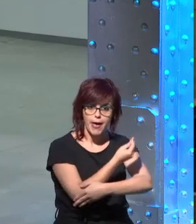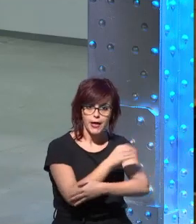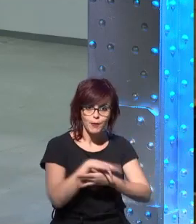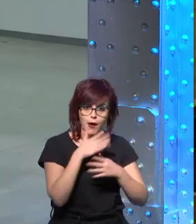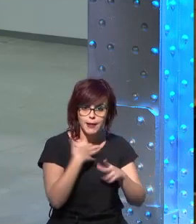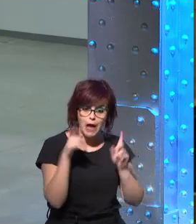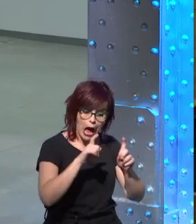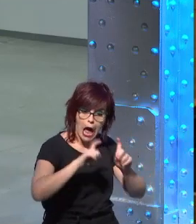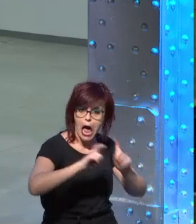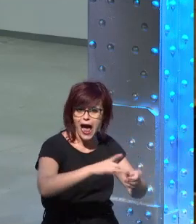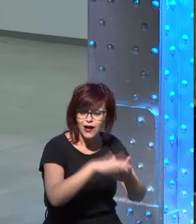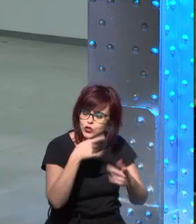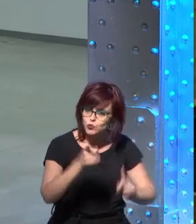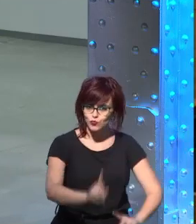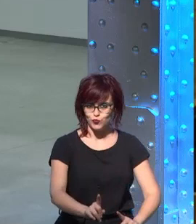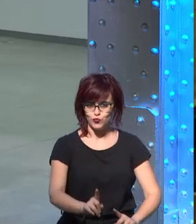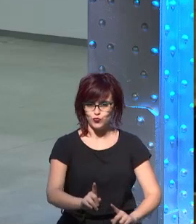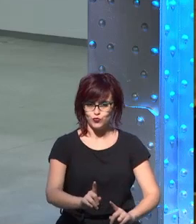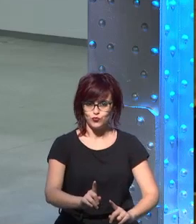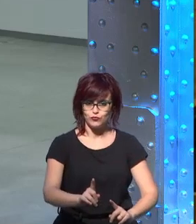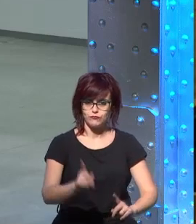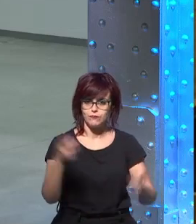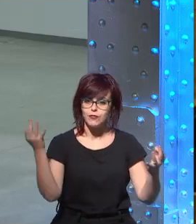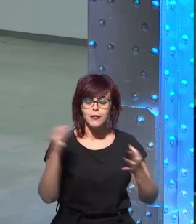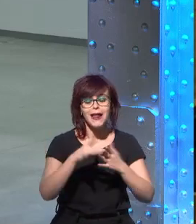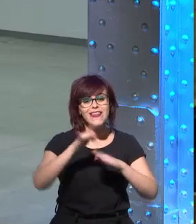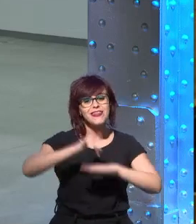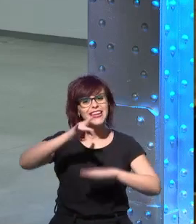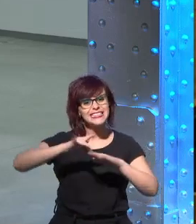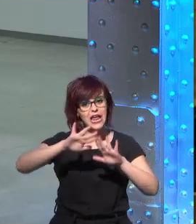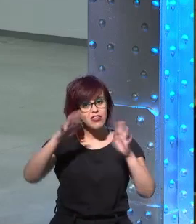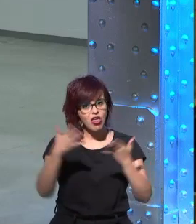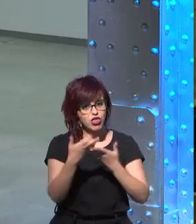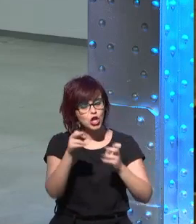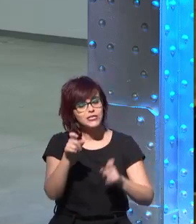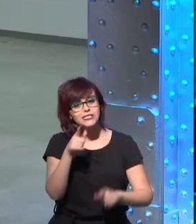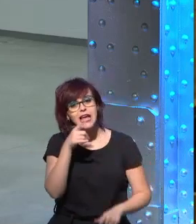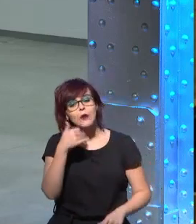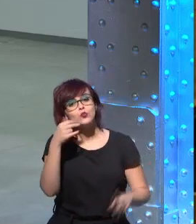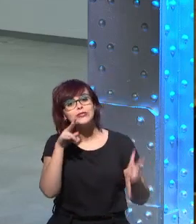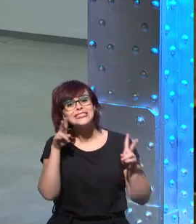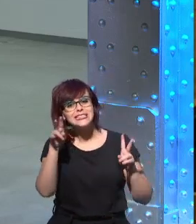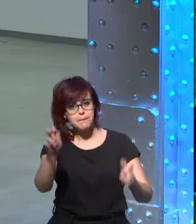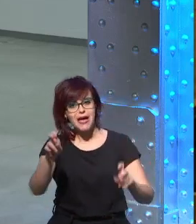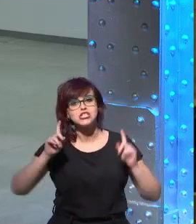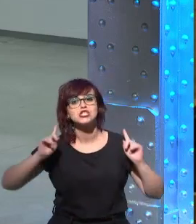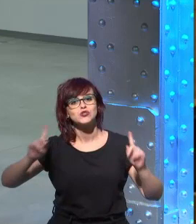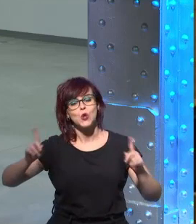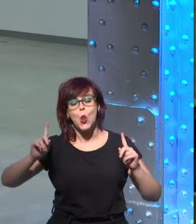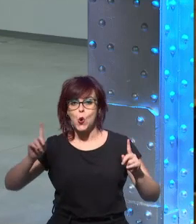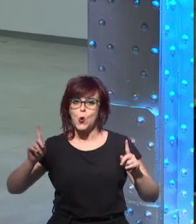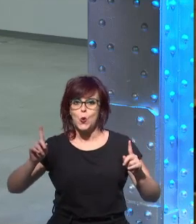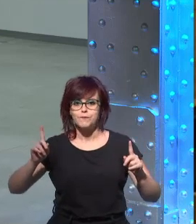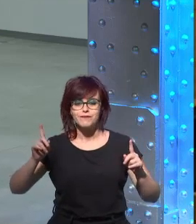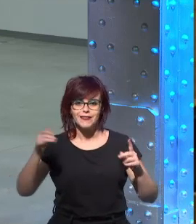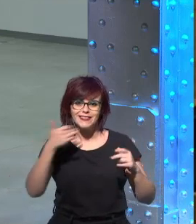Entonces, yo creo que la digitalización no es un tema solo